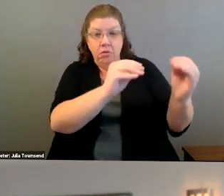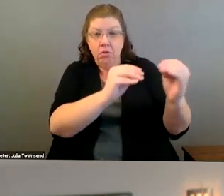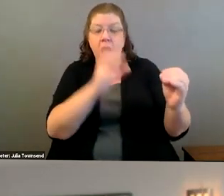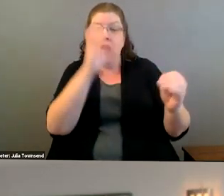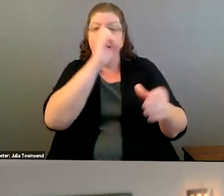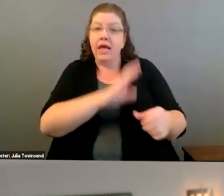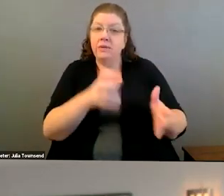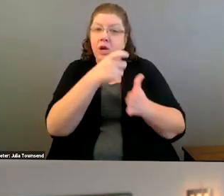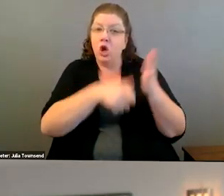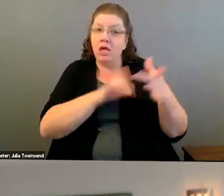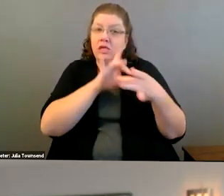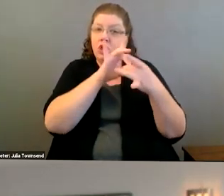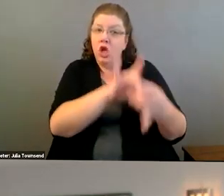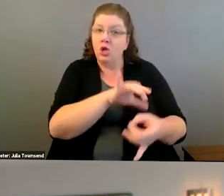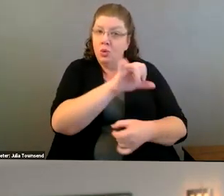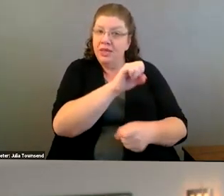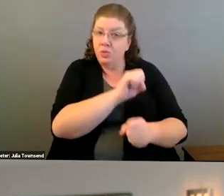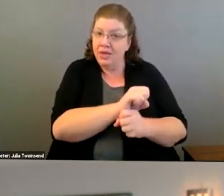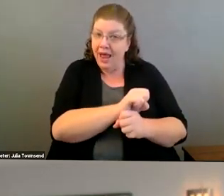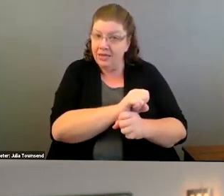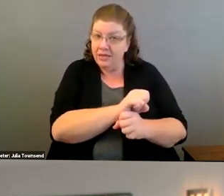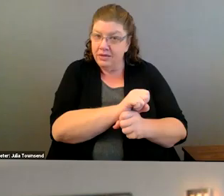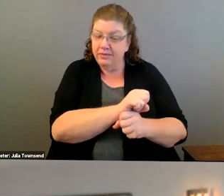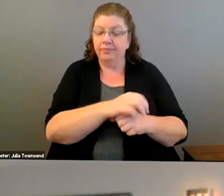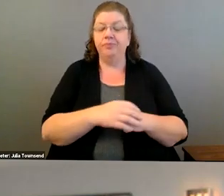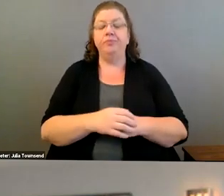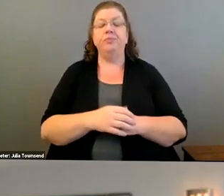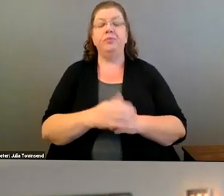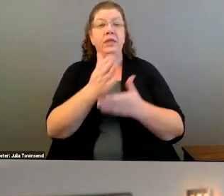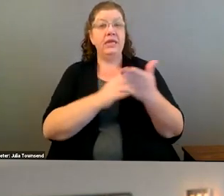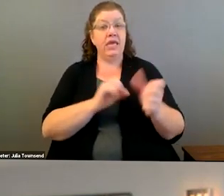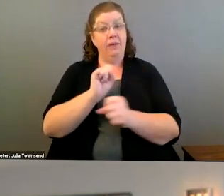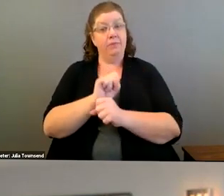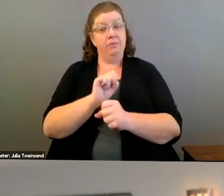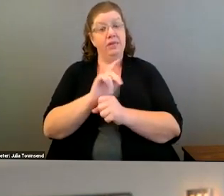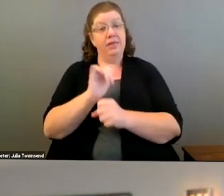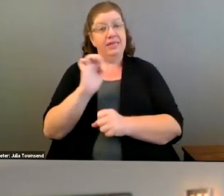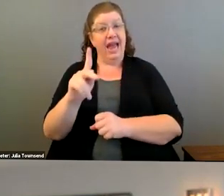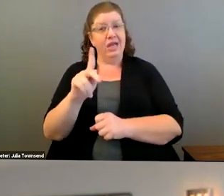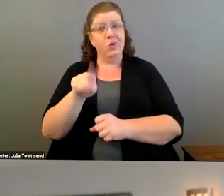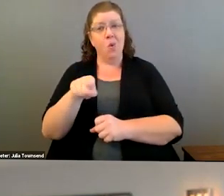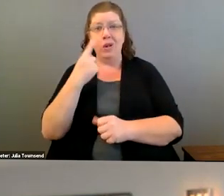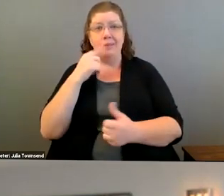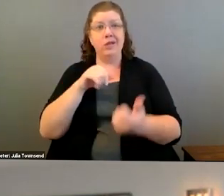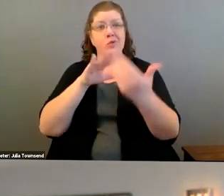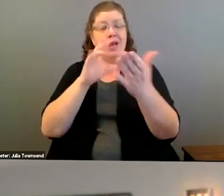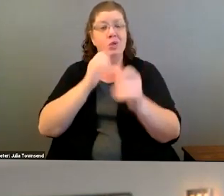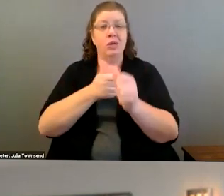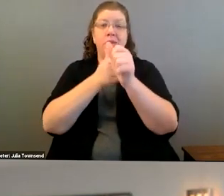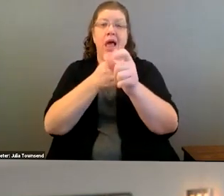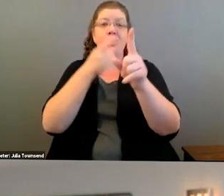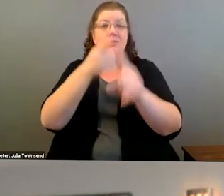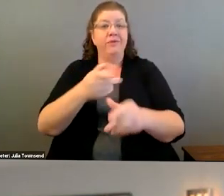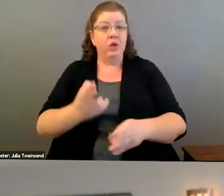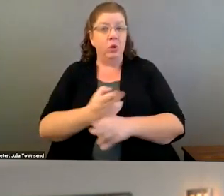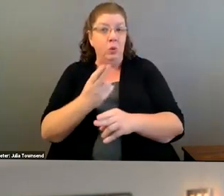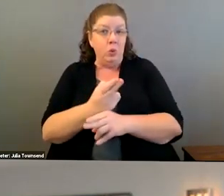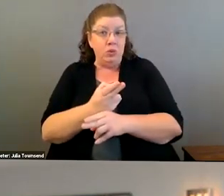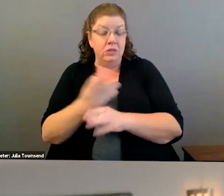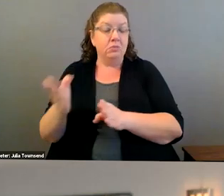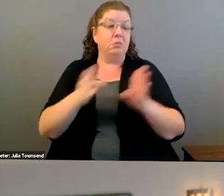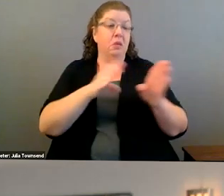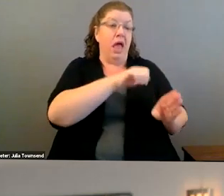y el costo estimado asociado con cada una de ellas por ejemplo algunas de ellas pueden simplemente necesitar para complementar con usos